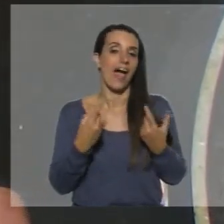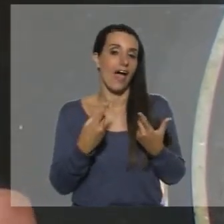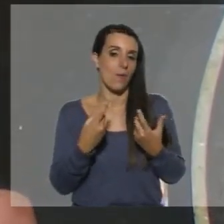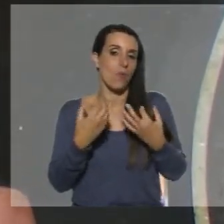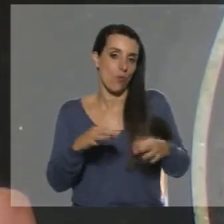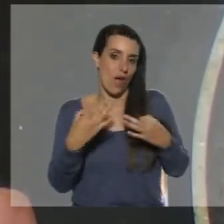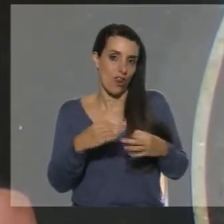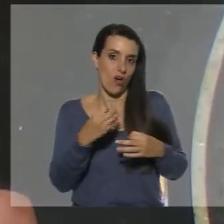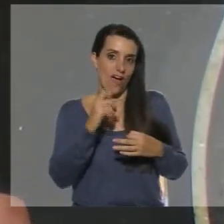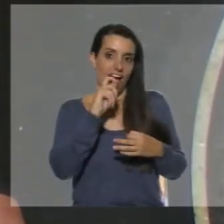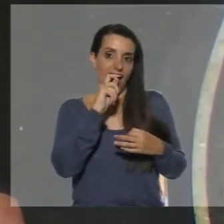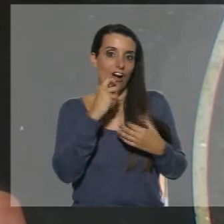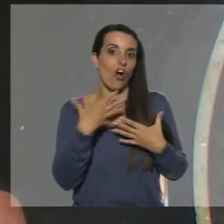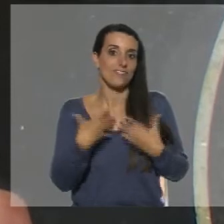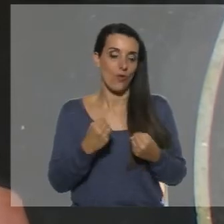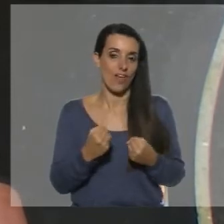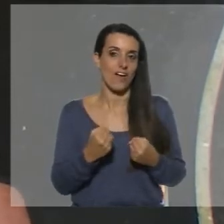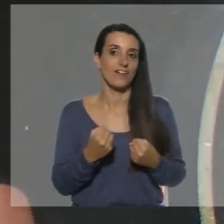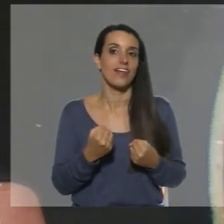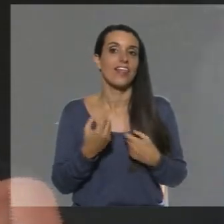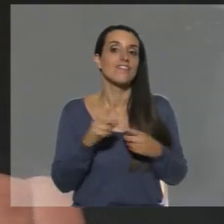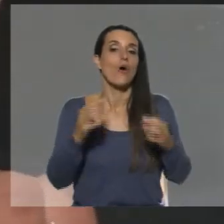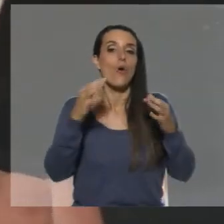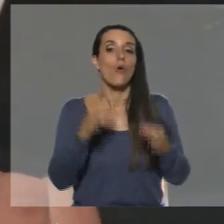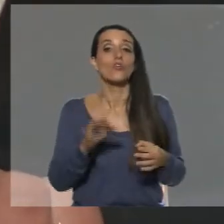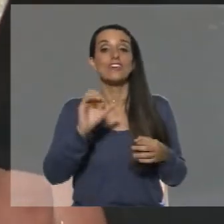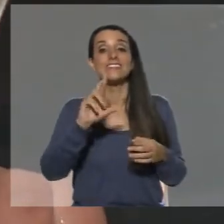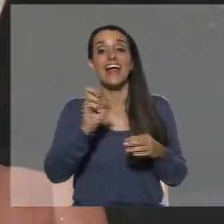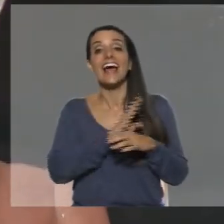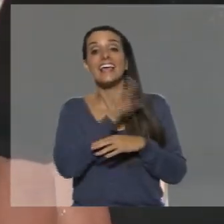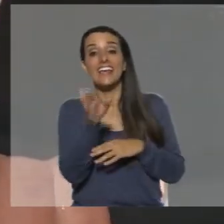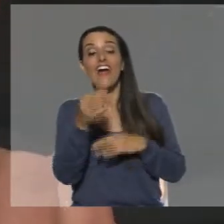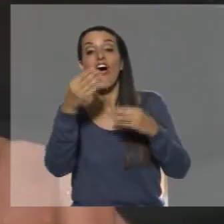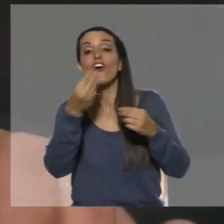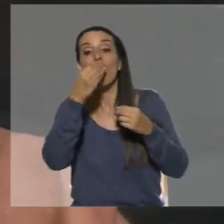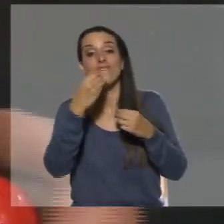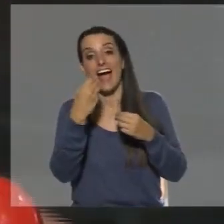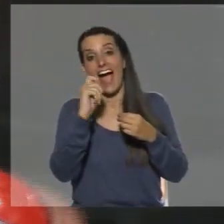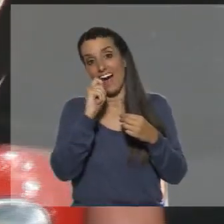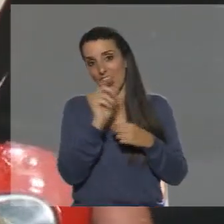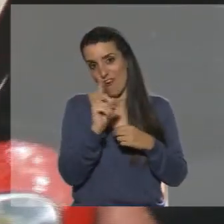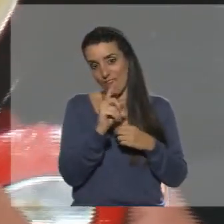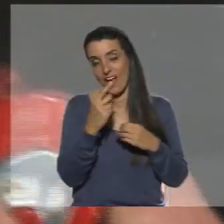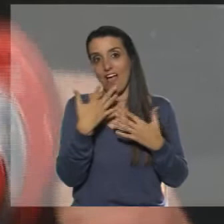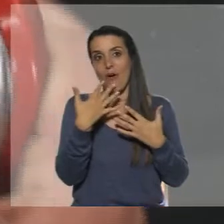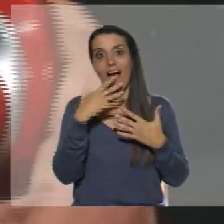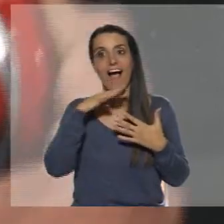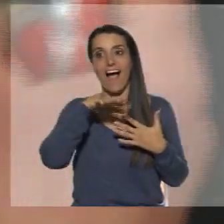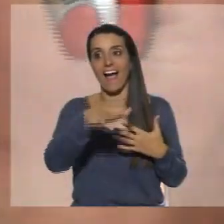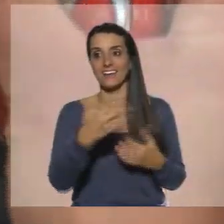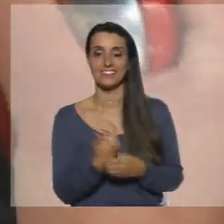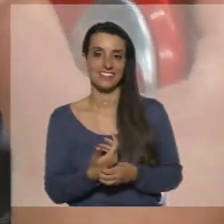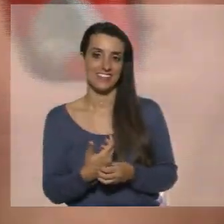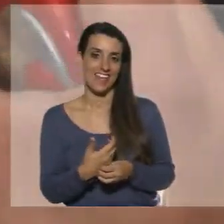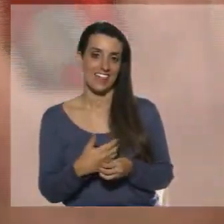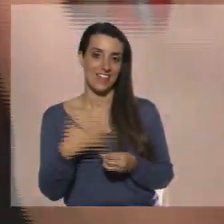igual. Claro, no está para. Capaz que no es lo mejor que cuando vayas a ver a Sara en Rayo Tallo, comes ese pedacito de ajo porque si no, pobre